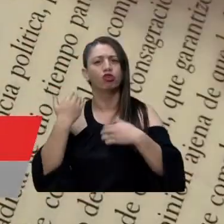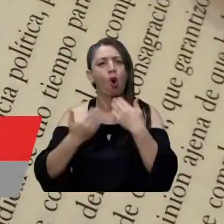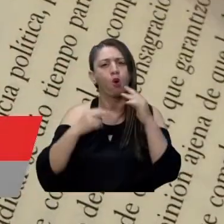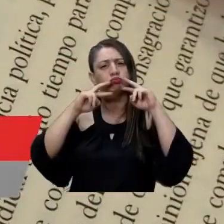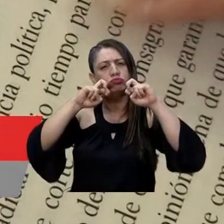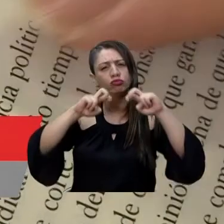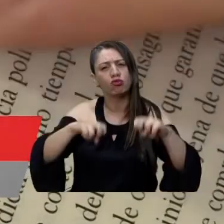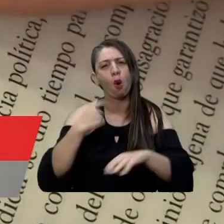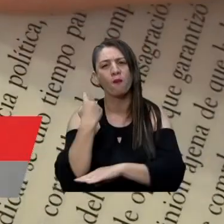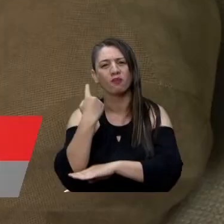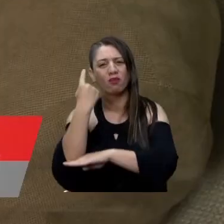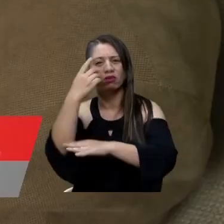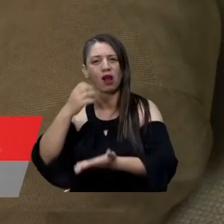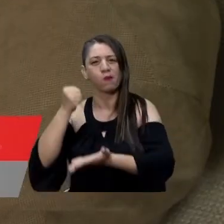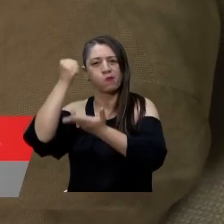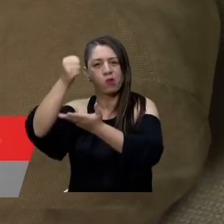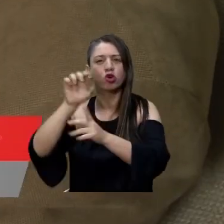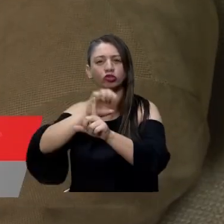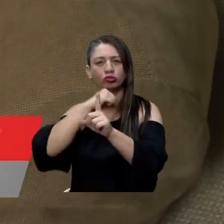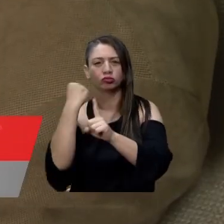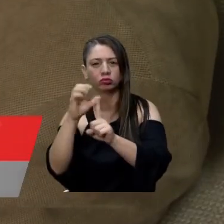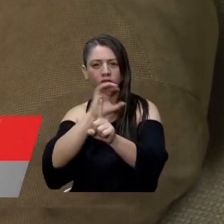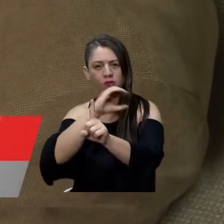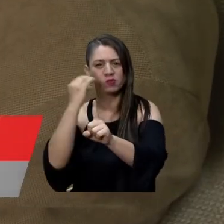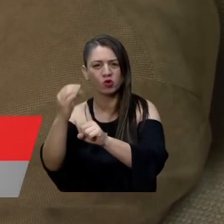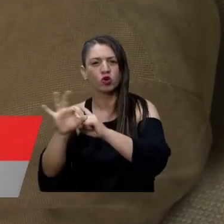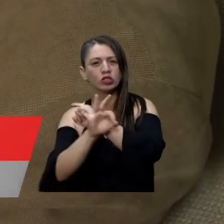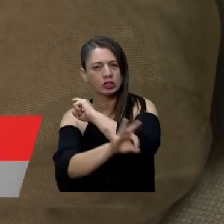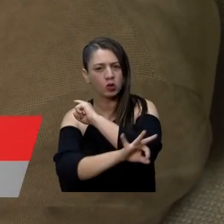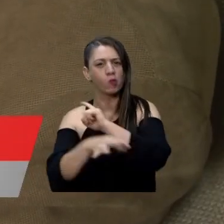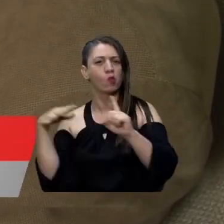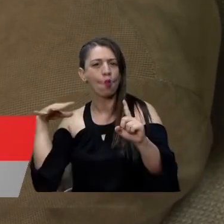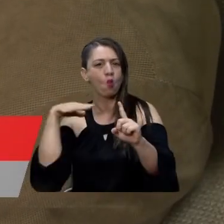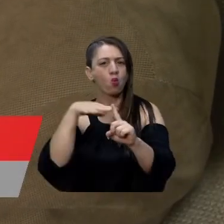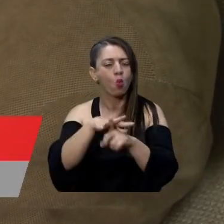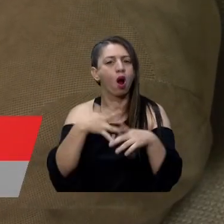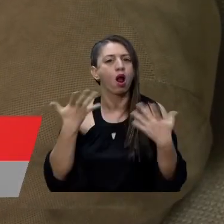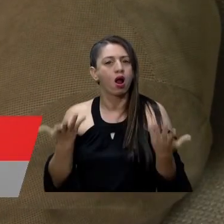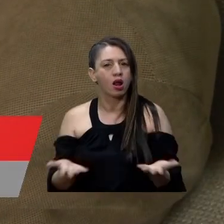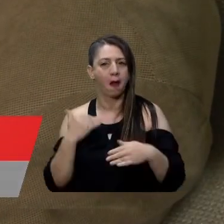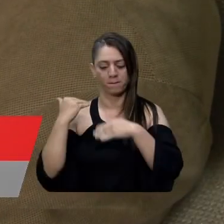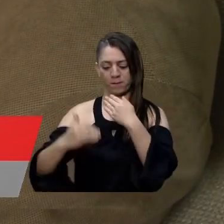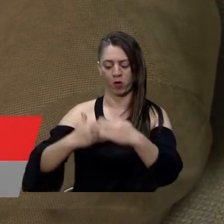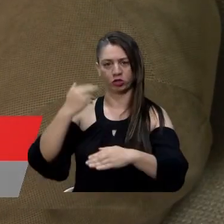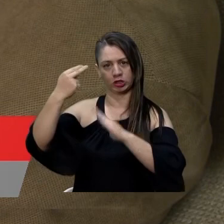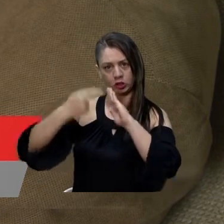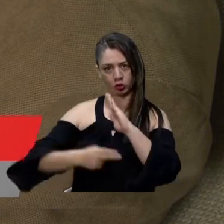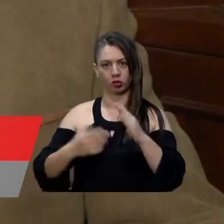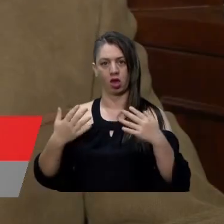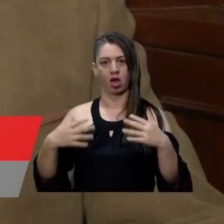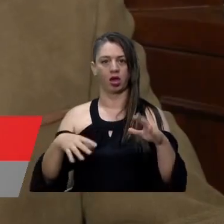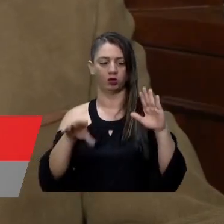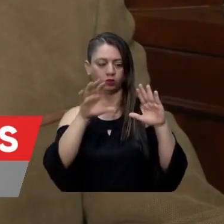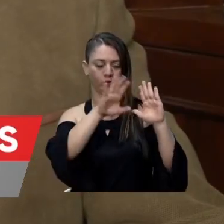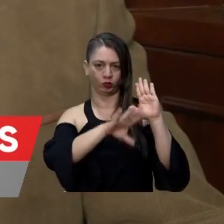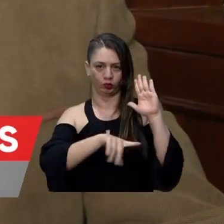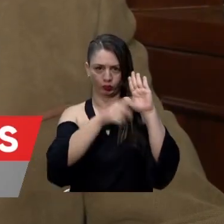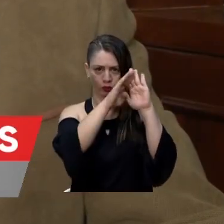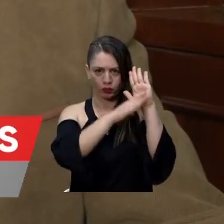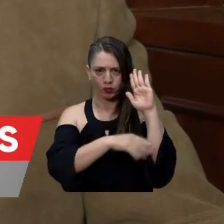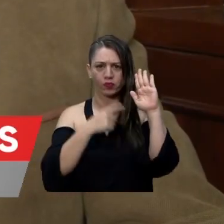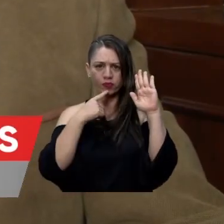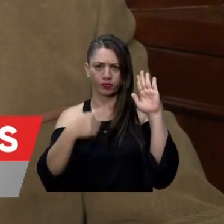acontecimientos políticos, económicos, sociales, culturales y psicológicos comprometidos en el proceso histórico de nuestro país. En este